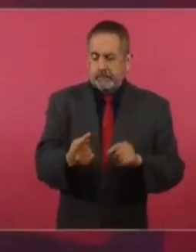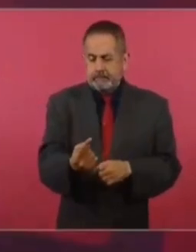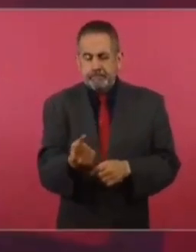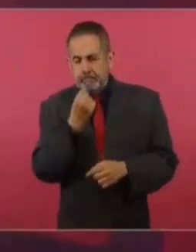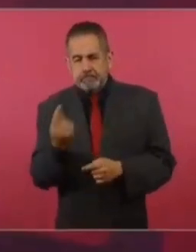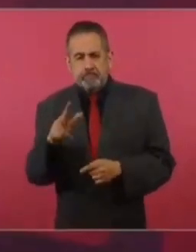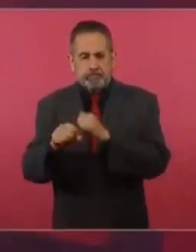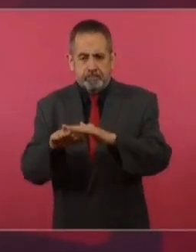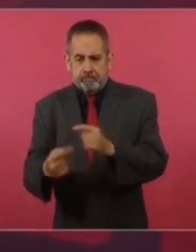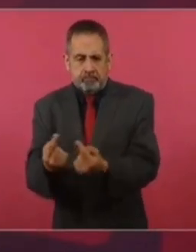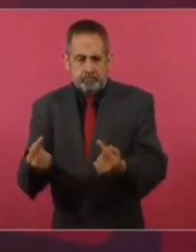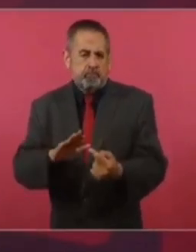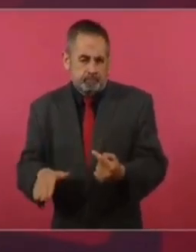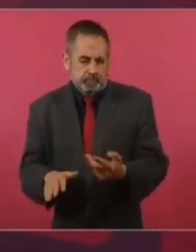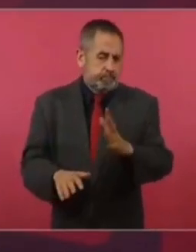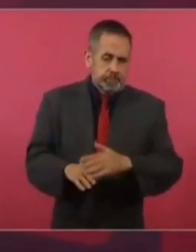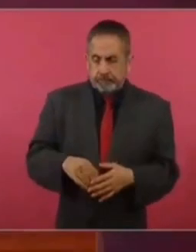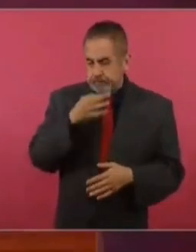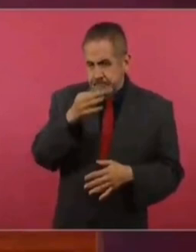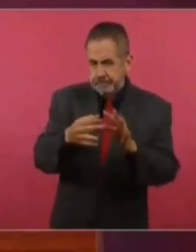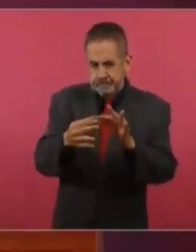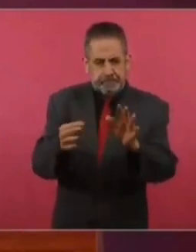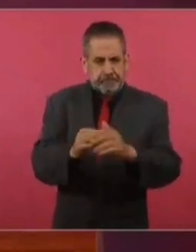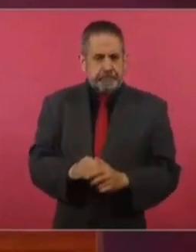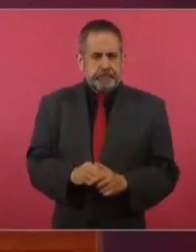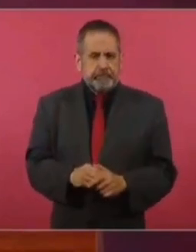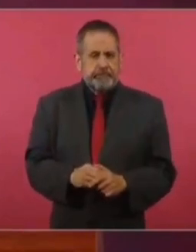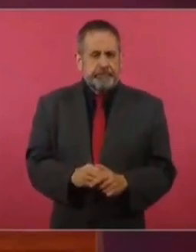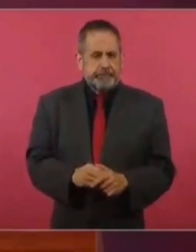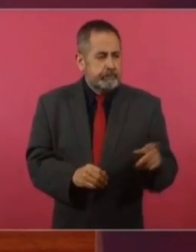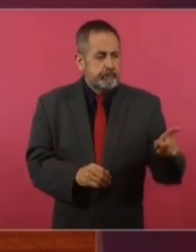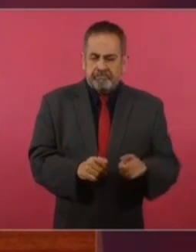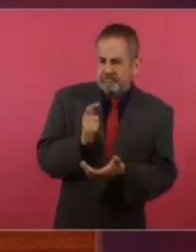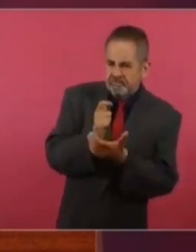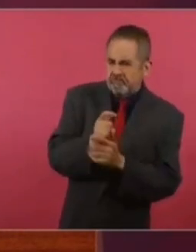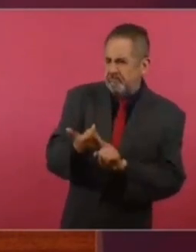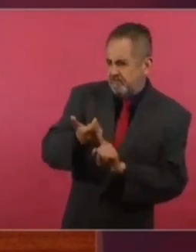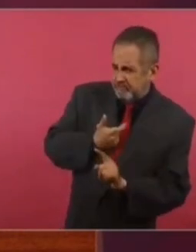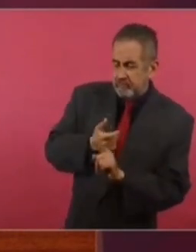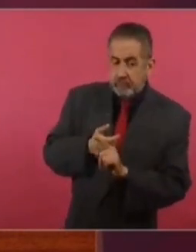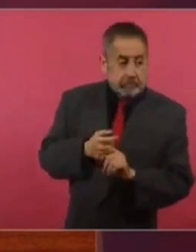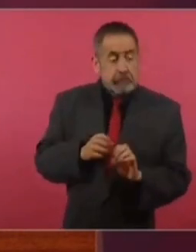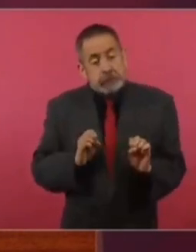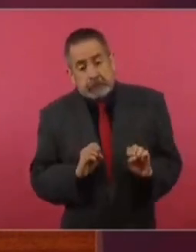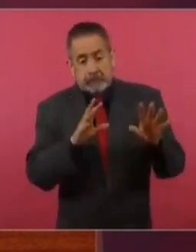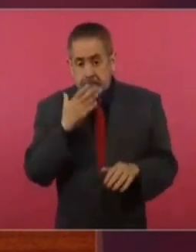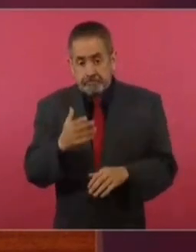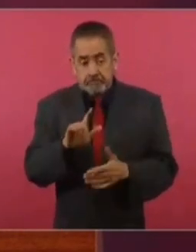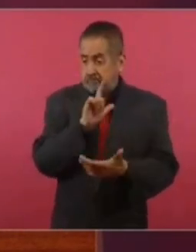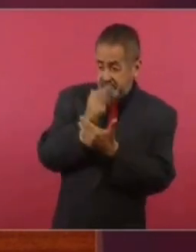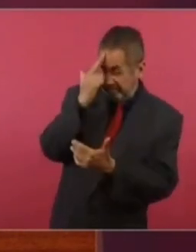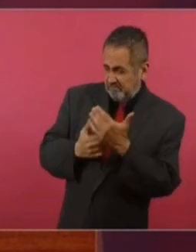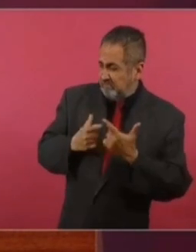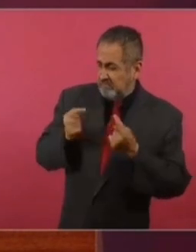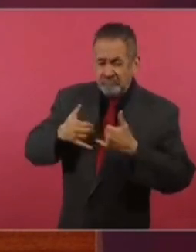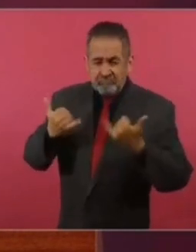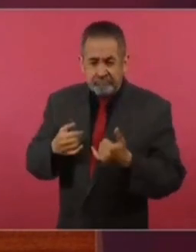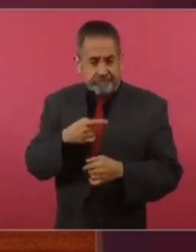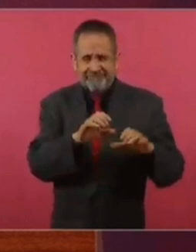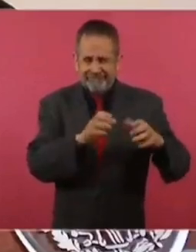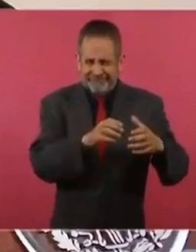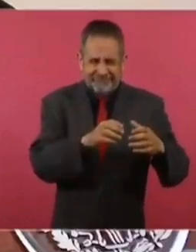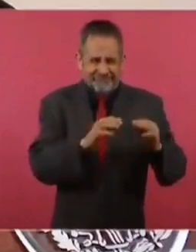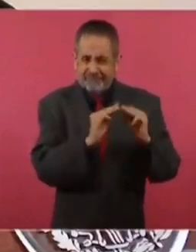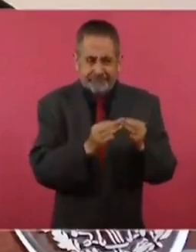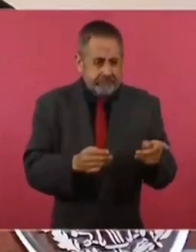unos menores. Nosotros decir que ninguna extorsión ni ningún tipo de delitos de estas